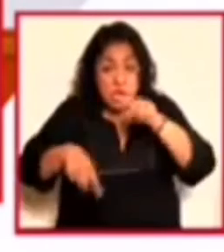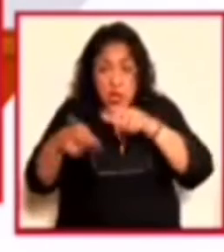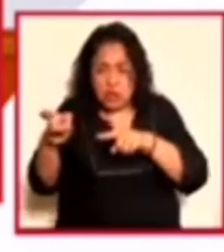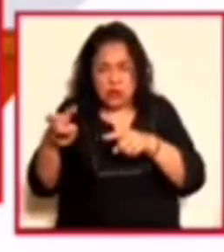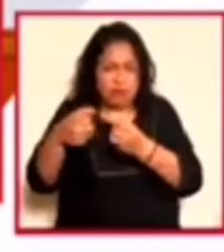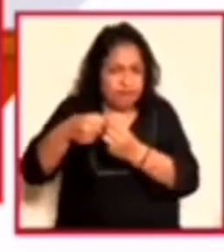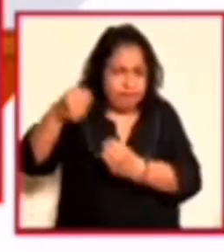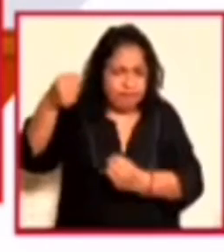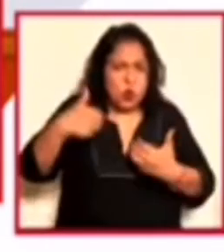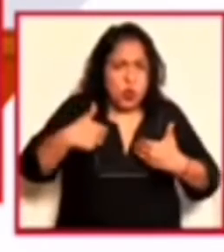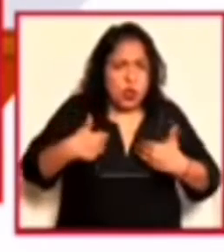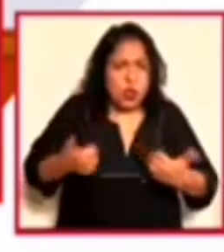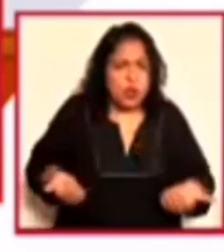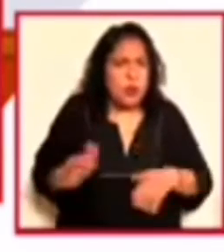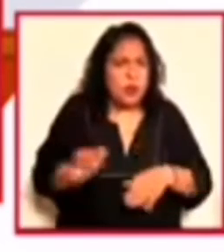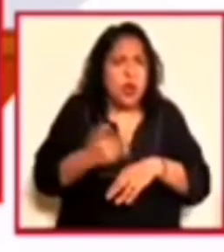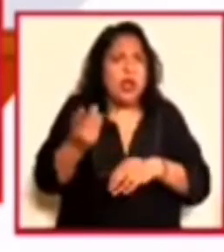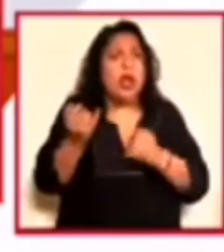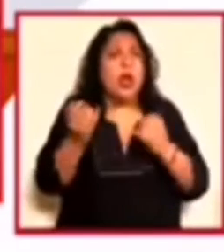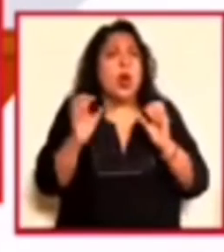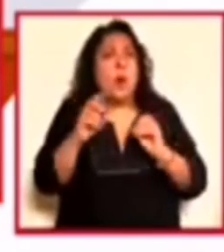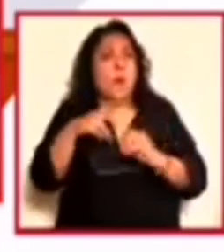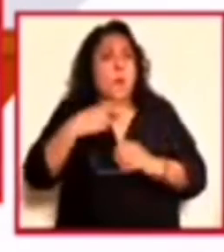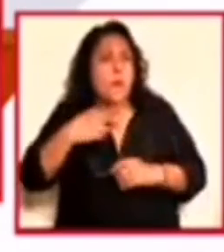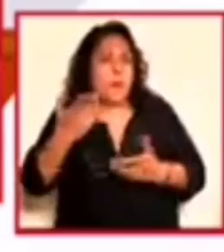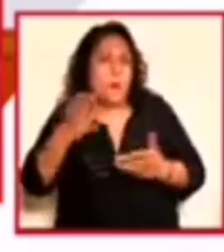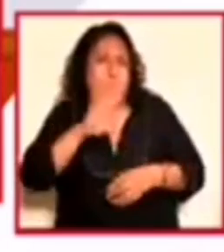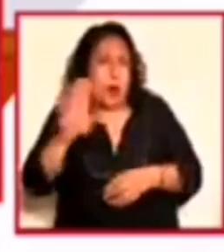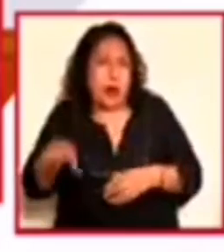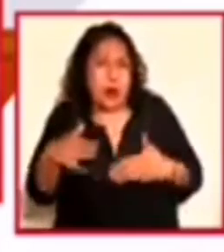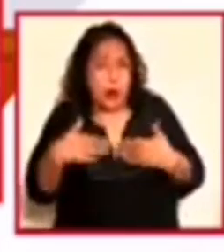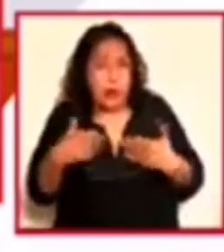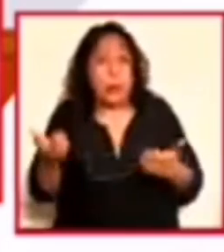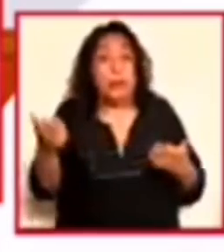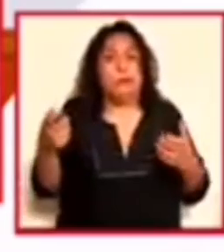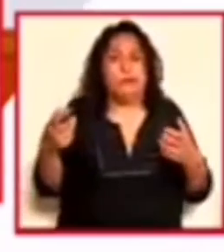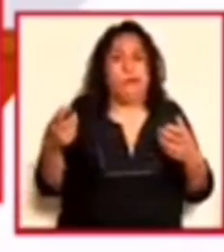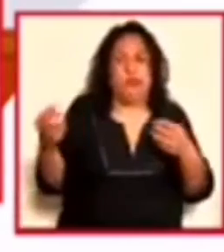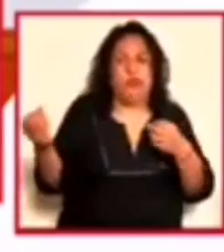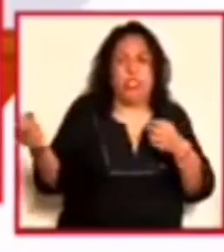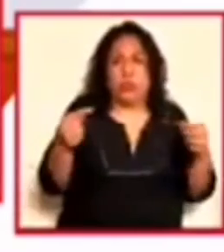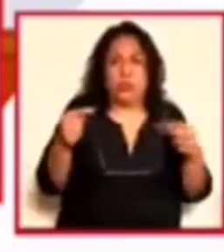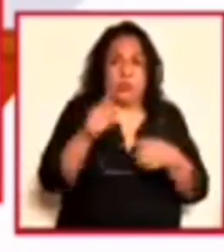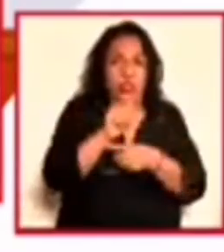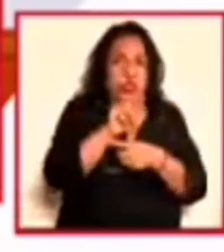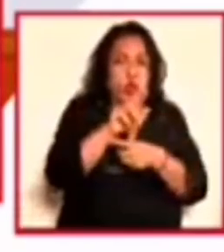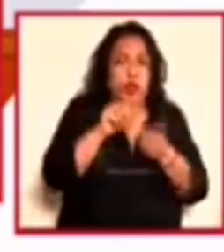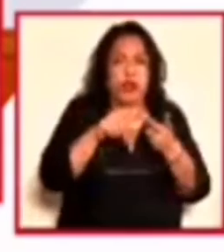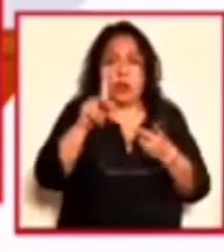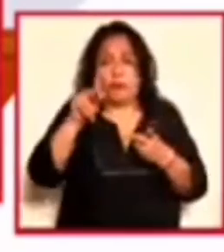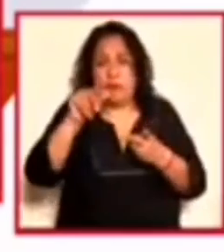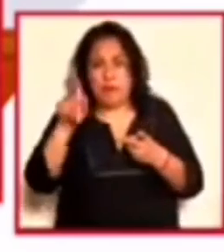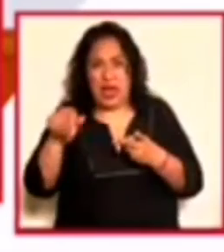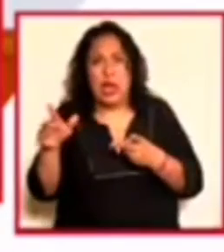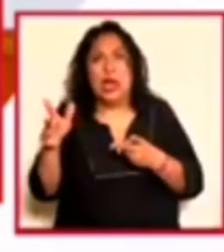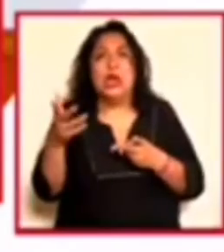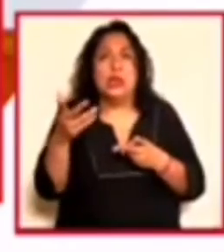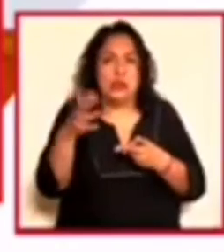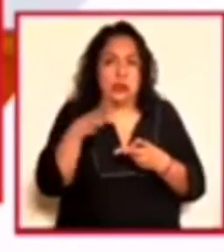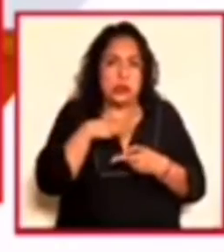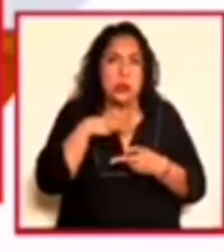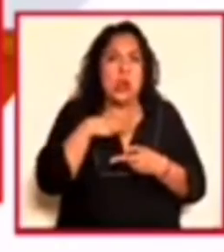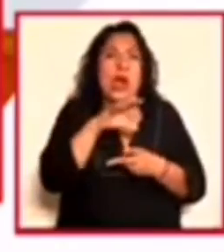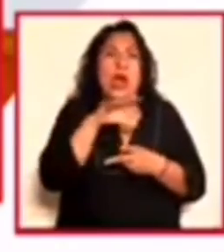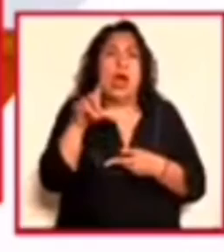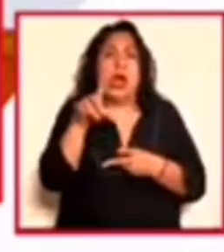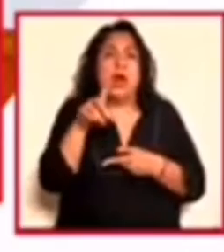su muerte, la muerte de uno de ellos. La rivalidad entre Francisco Toledo y Octavio Paz por Bonatti Bertelli,